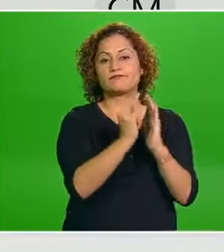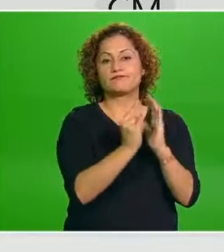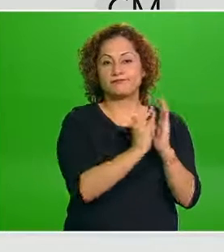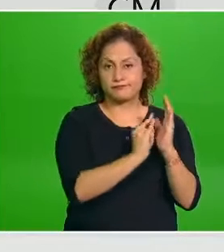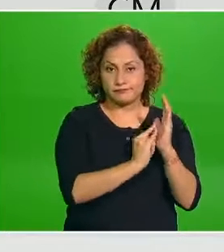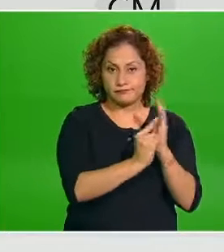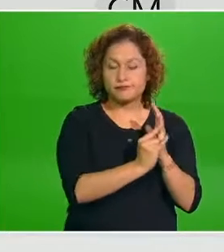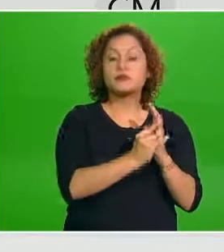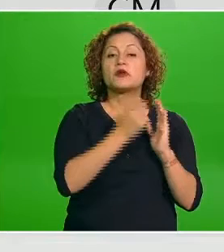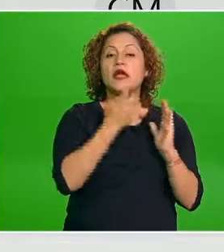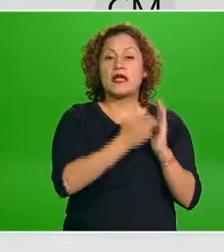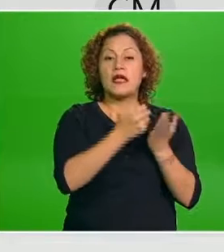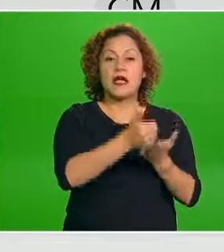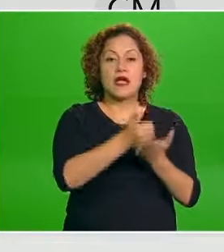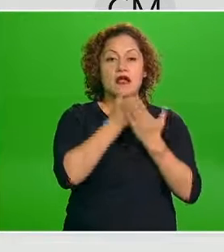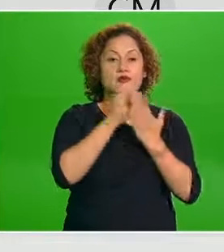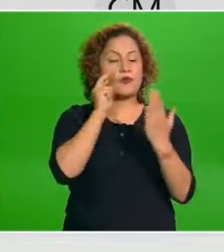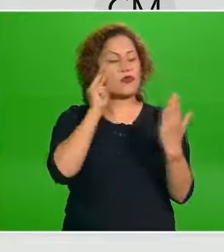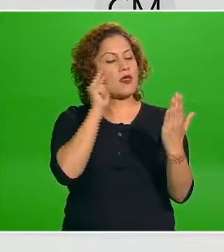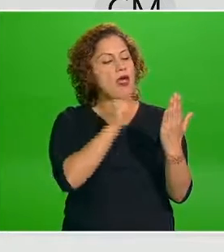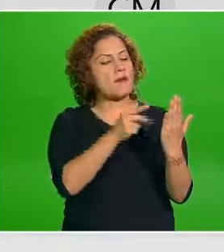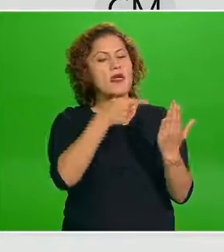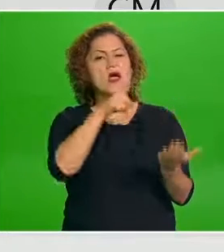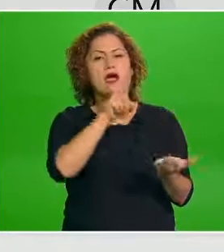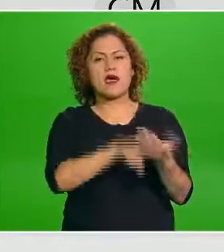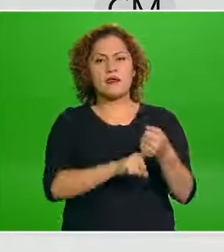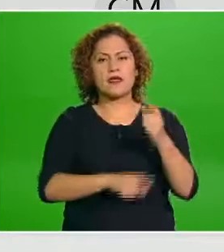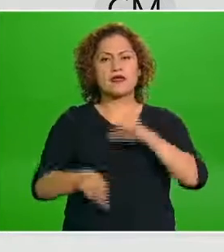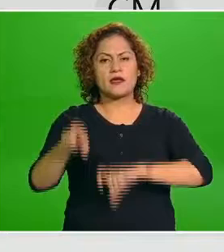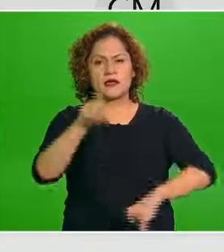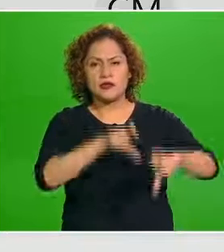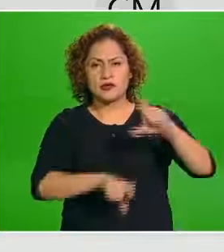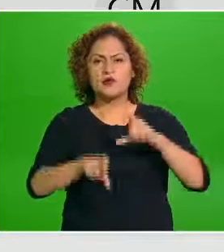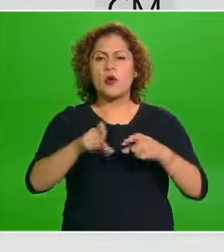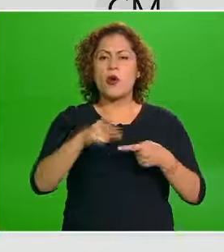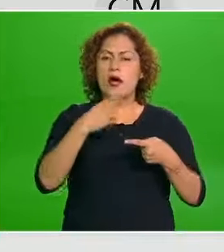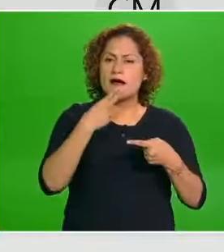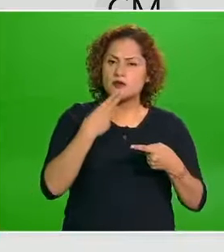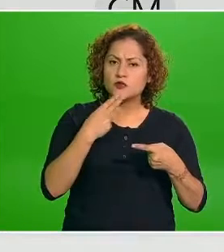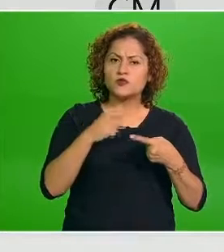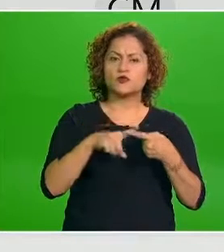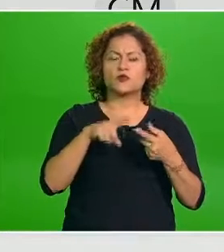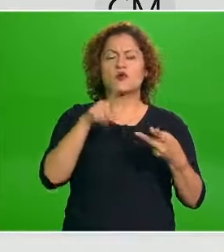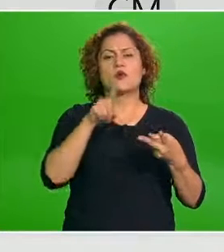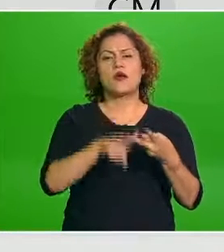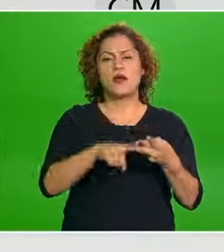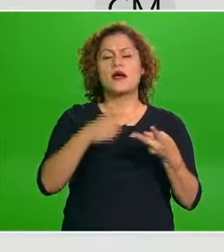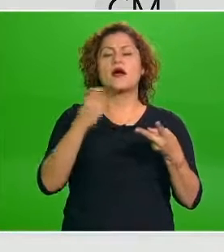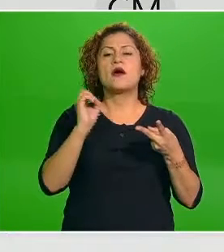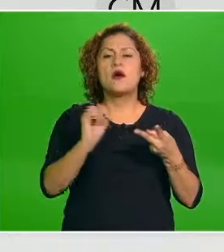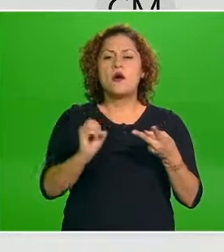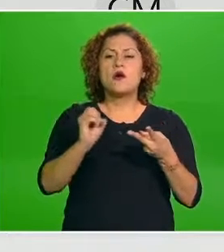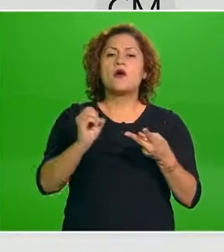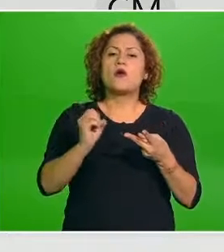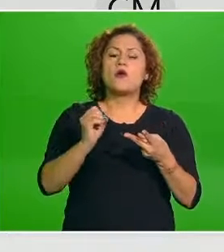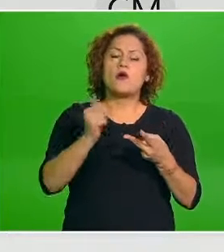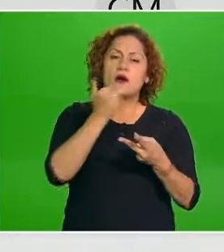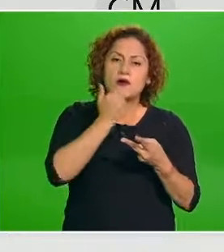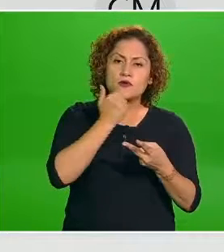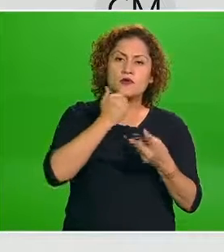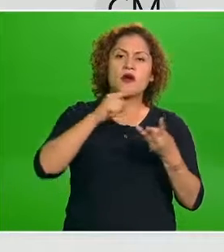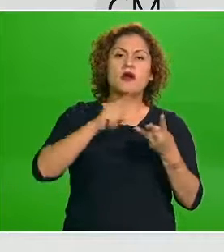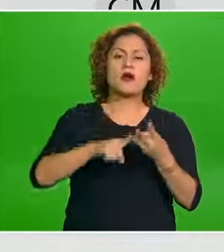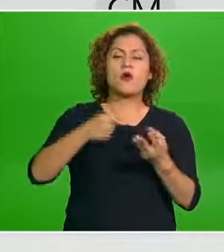permiten conocer si el contenido en términos de calorías, azúcares, grasas saturadas, grasas trans y